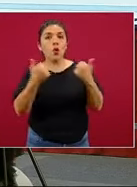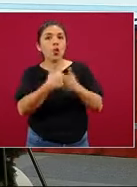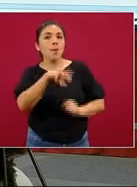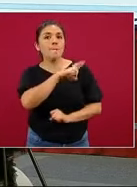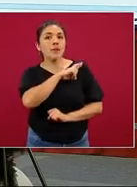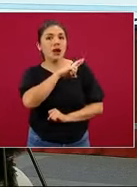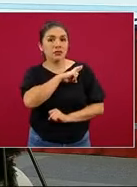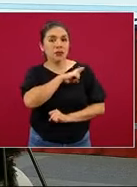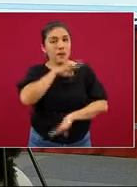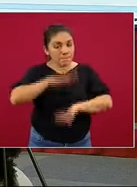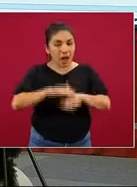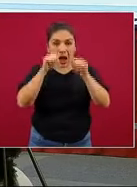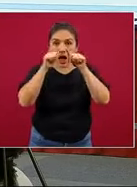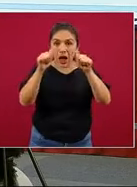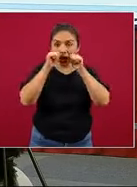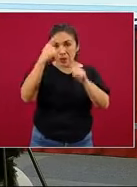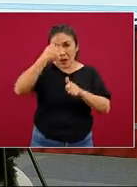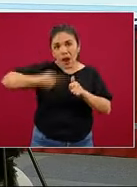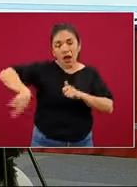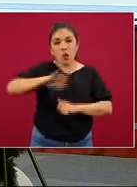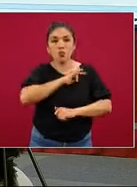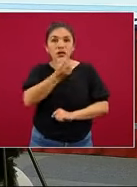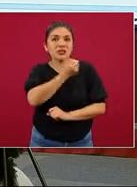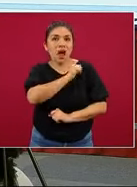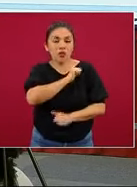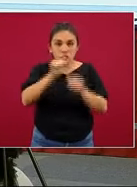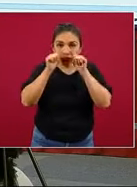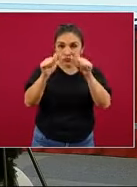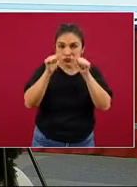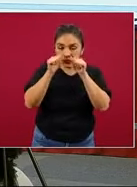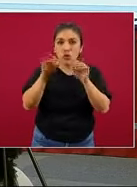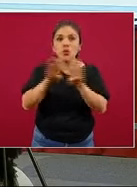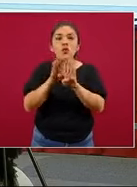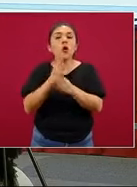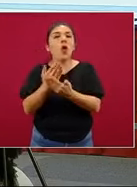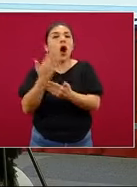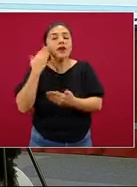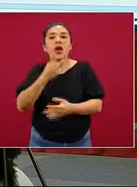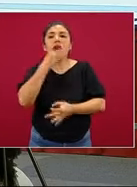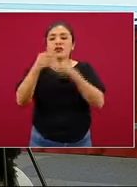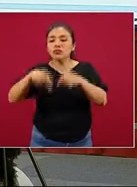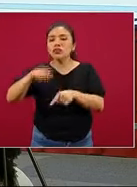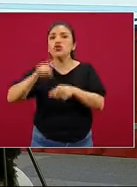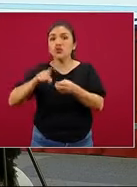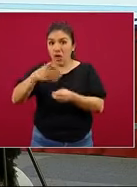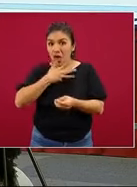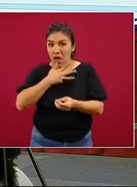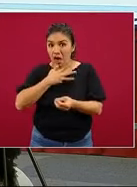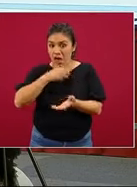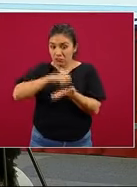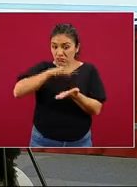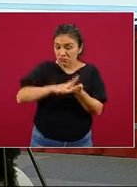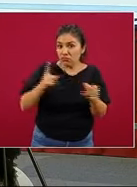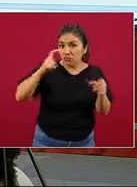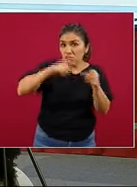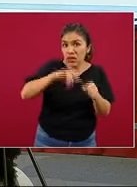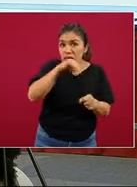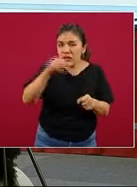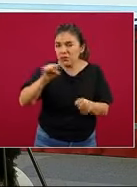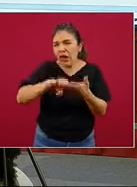favorecer el acceso a la atención médica, realizar obviamente la referencia oportuna sin importar si tienes o no derecho a audiencia, simplemente por